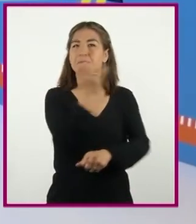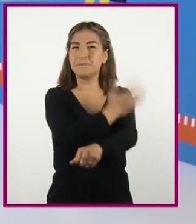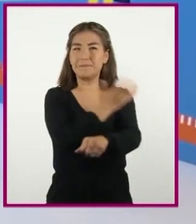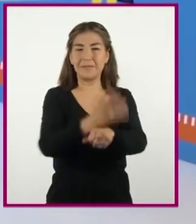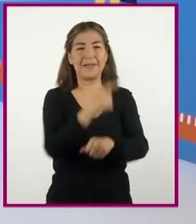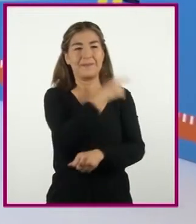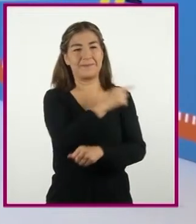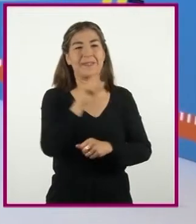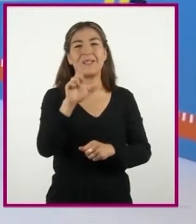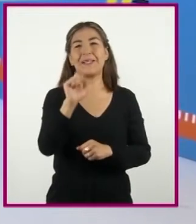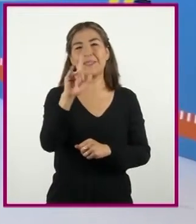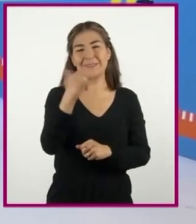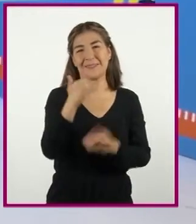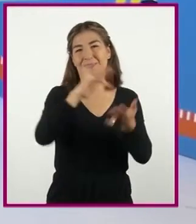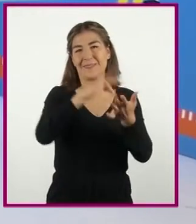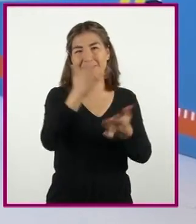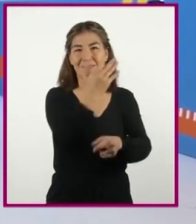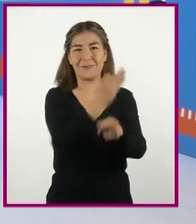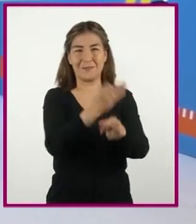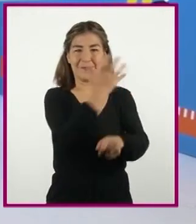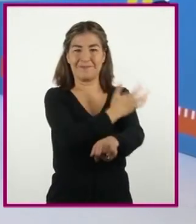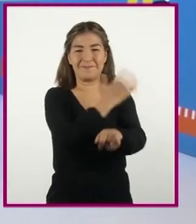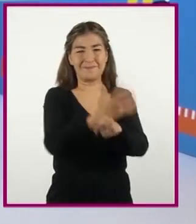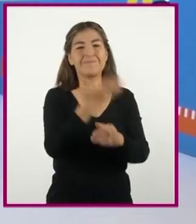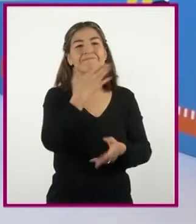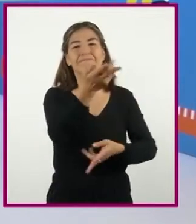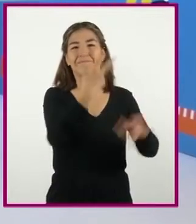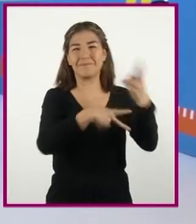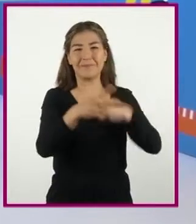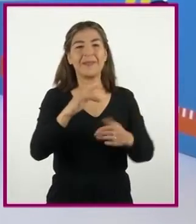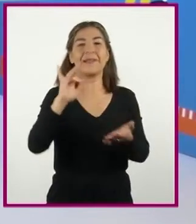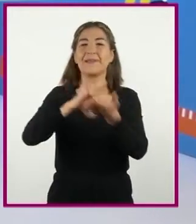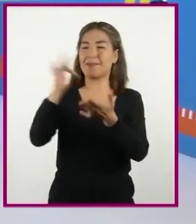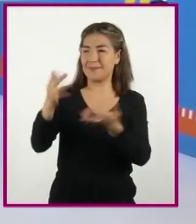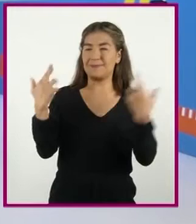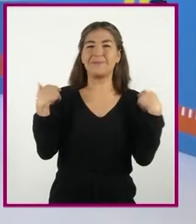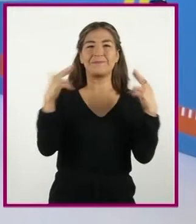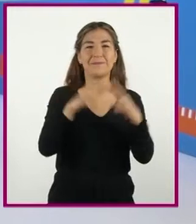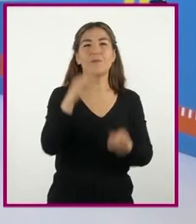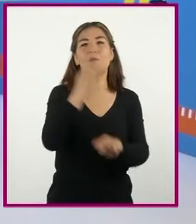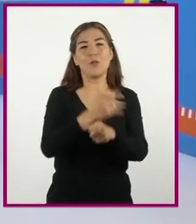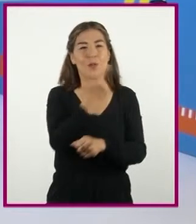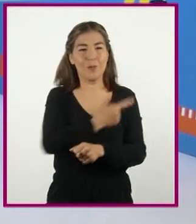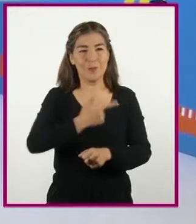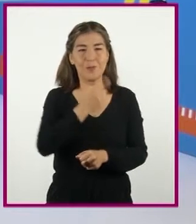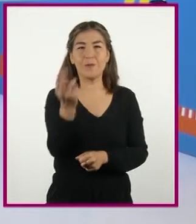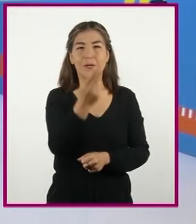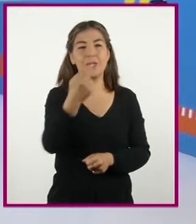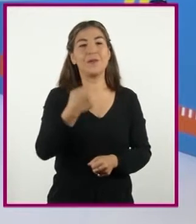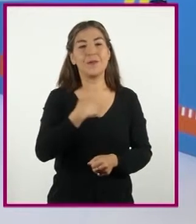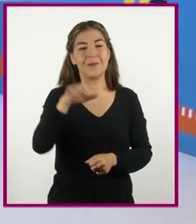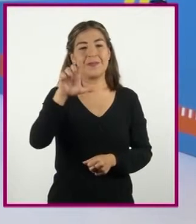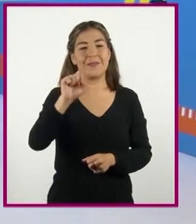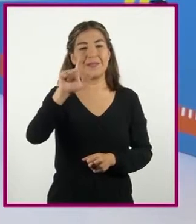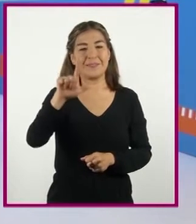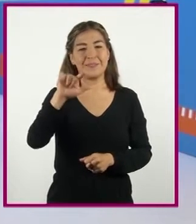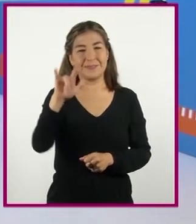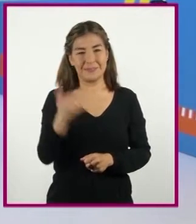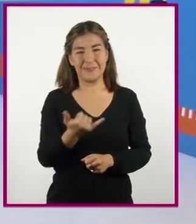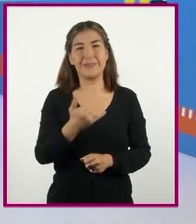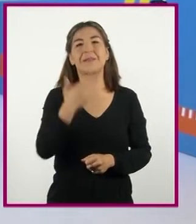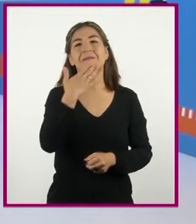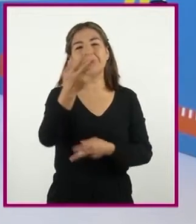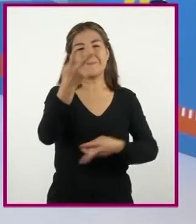Leslie. Gracias por acompañarnos. Bienvenida. Gracias, maestro. Es un gusto estar con ustedes. Soy Leslie Mendívil y reciban la